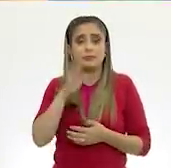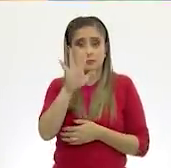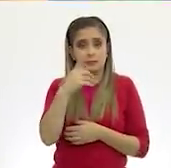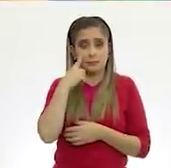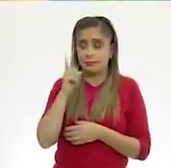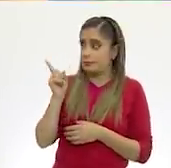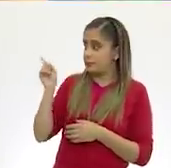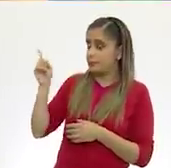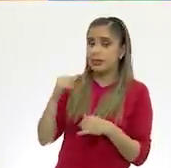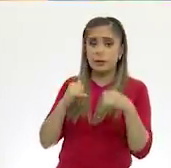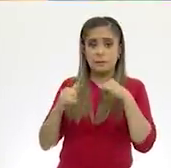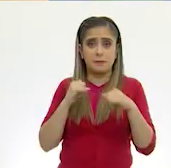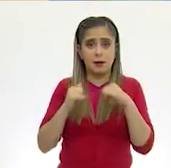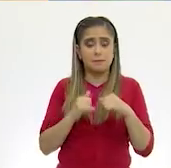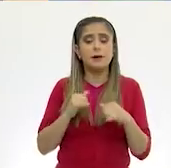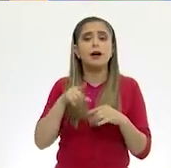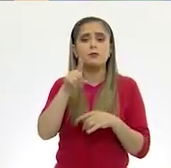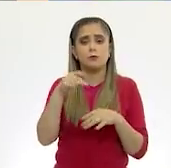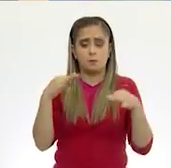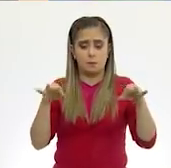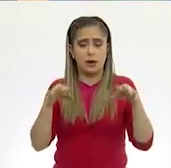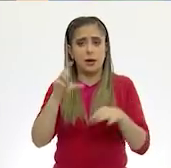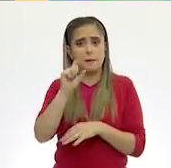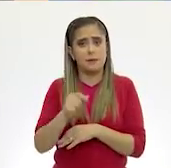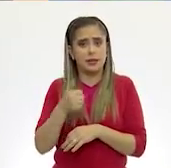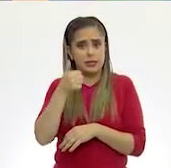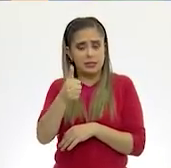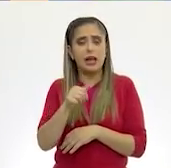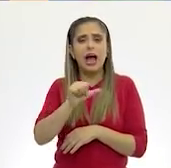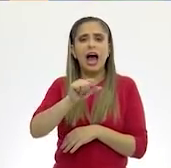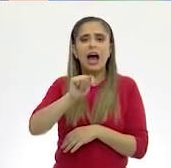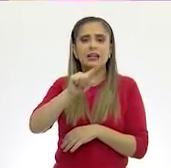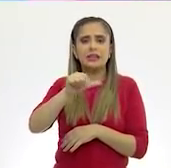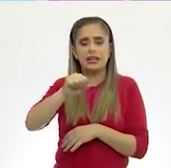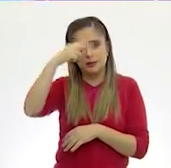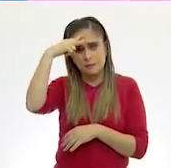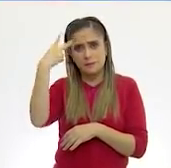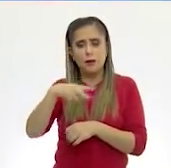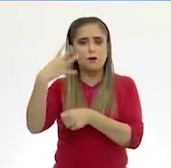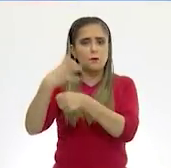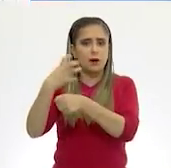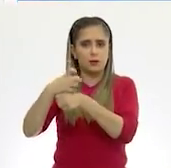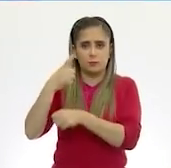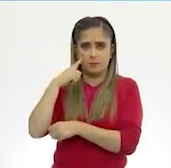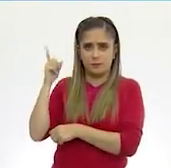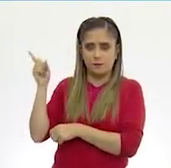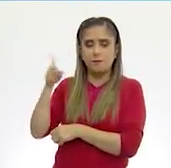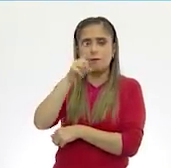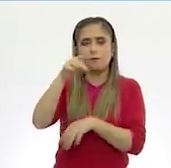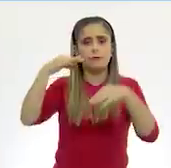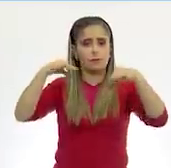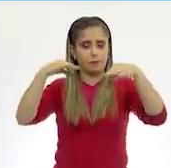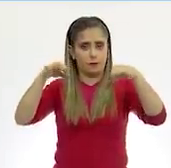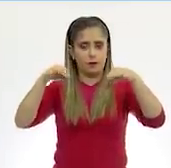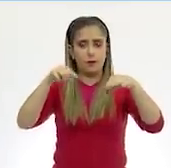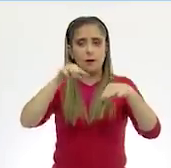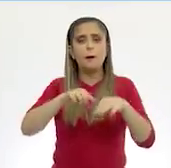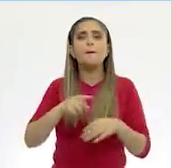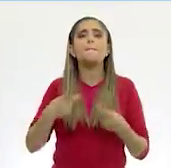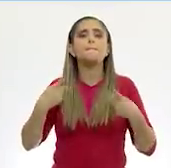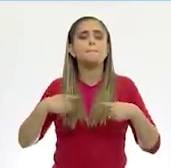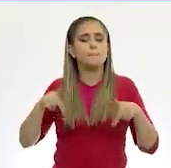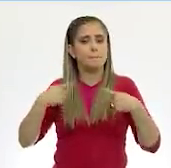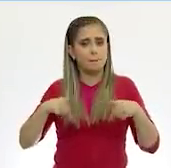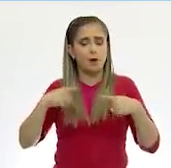mapa de la página 26 de nuestro Atlas de México de cuarto grado, el cual se titula